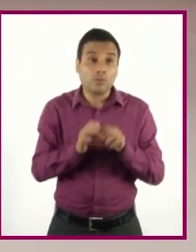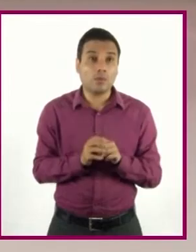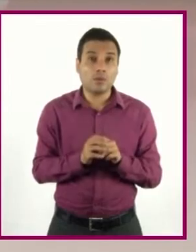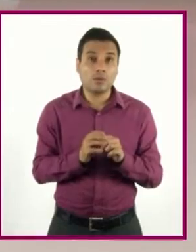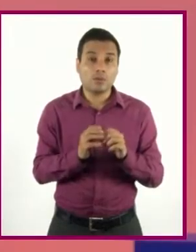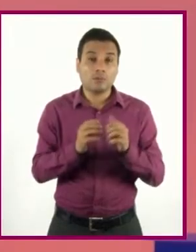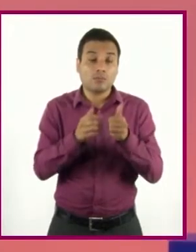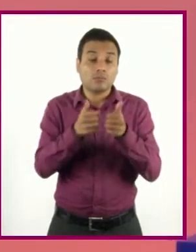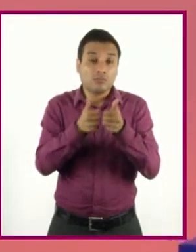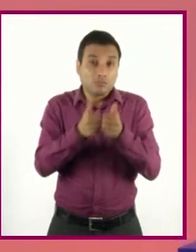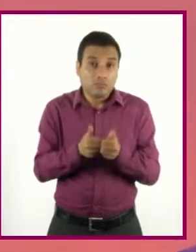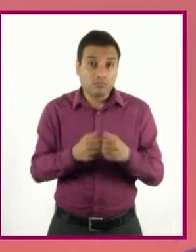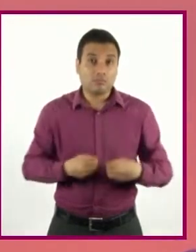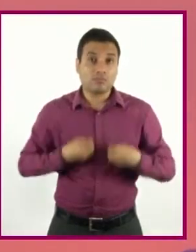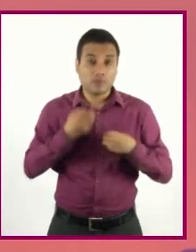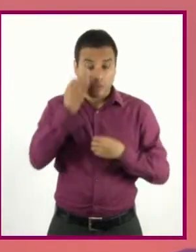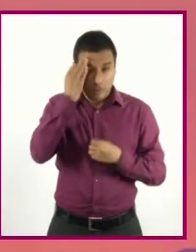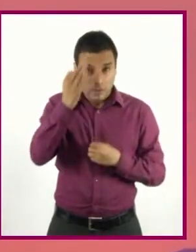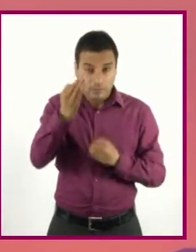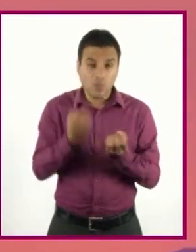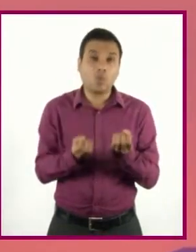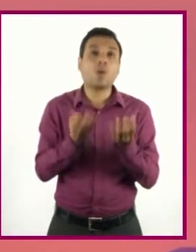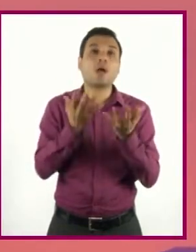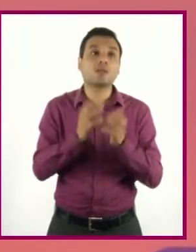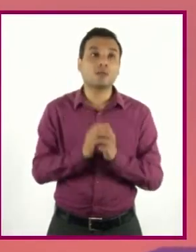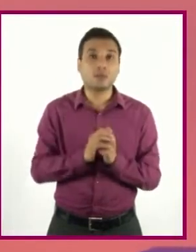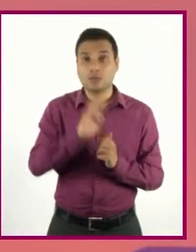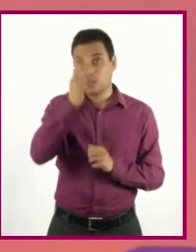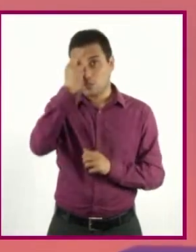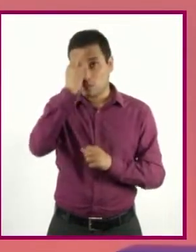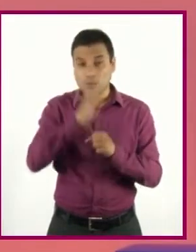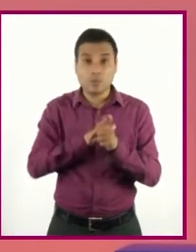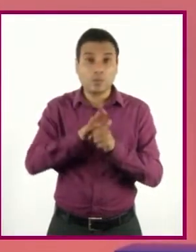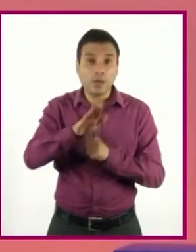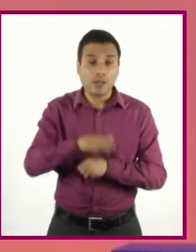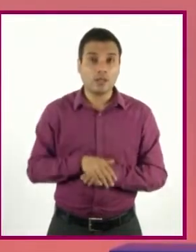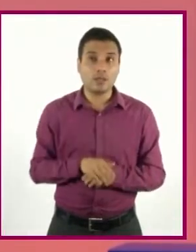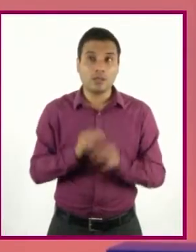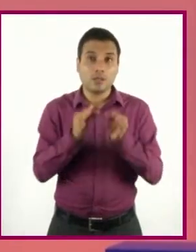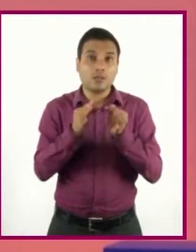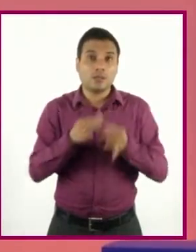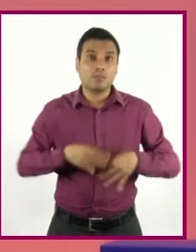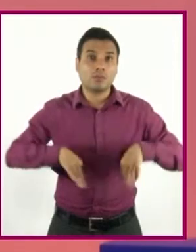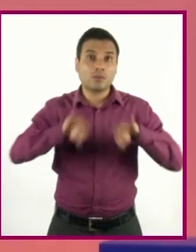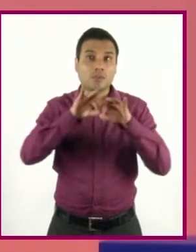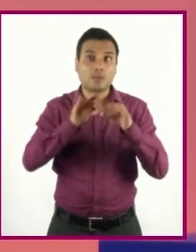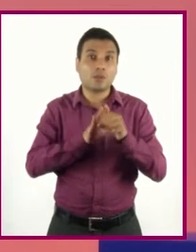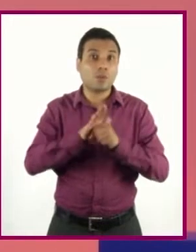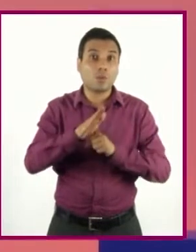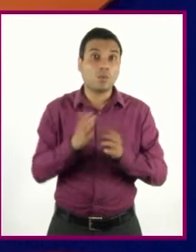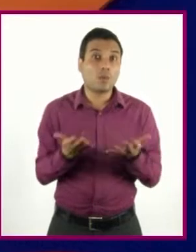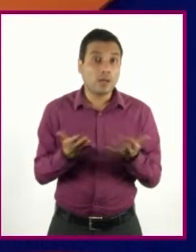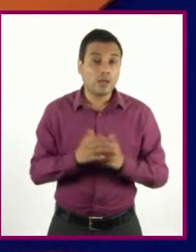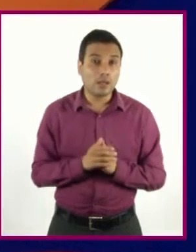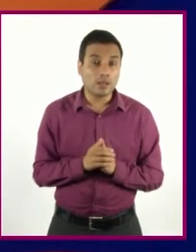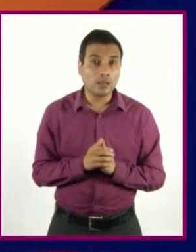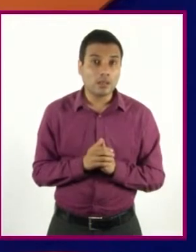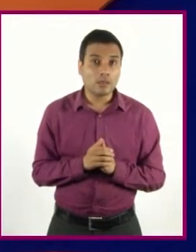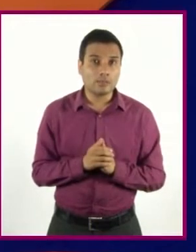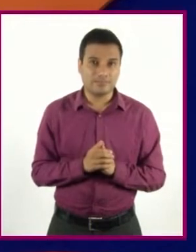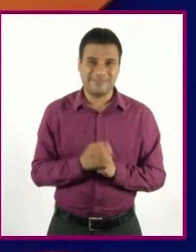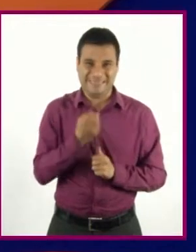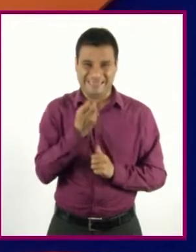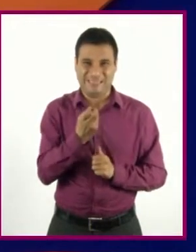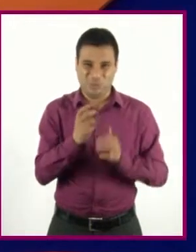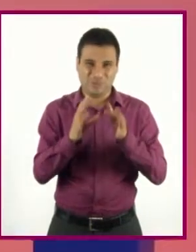viviendo ahí, qué recuerdos tienen, qué les parece importante que deba saber una persona que se haya mudado